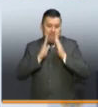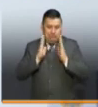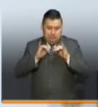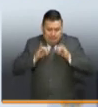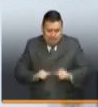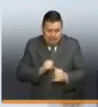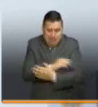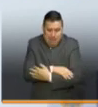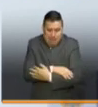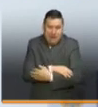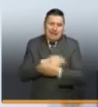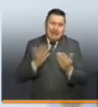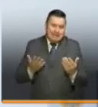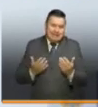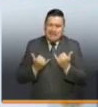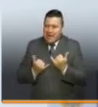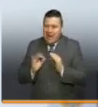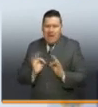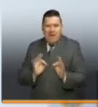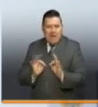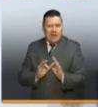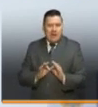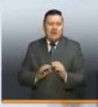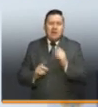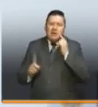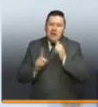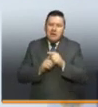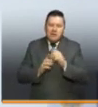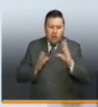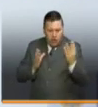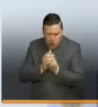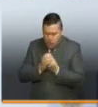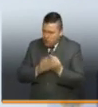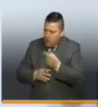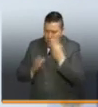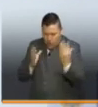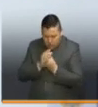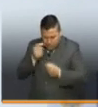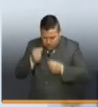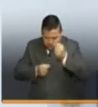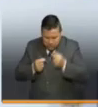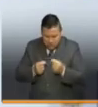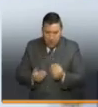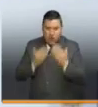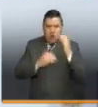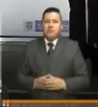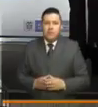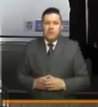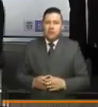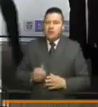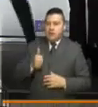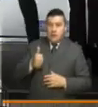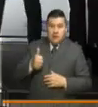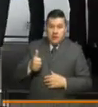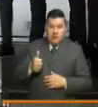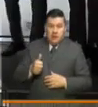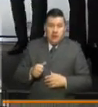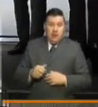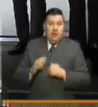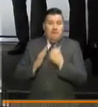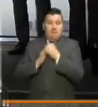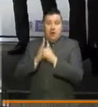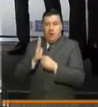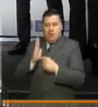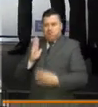y así mismo hacer un proceso de inclusión financiera que va a ser muy valioso para el país a futuro este programa se